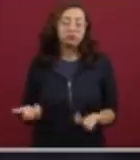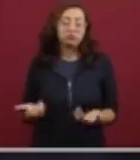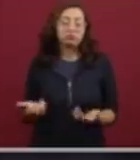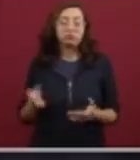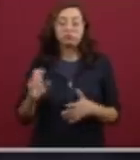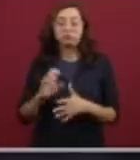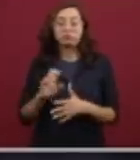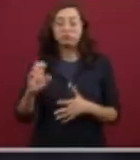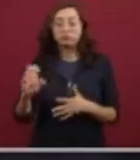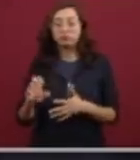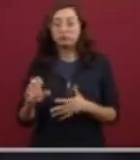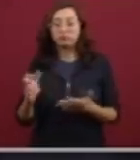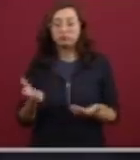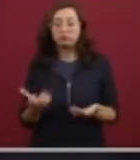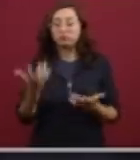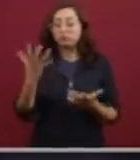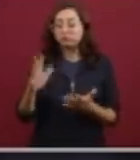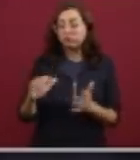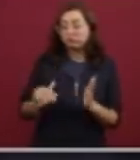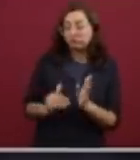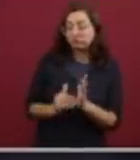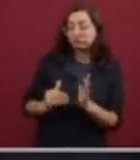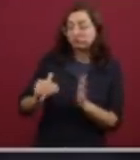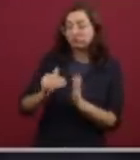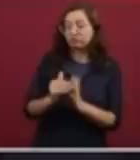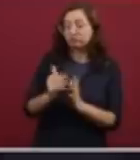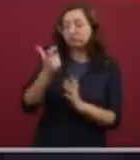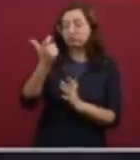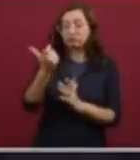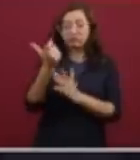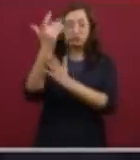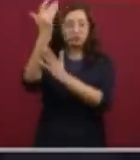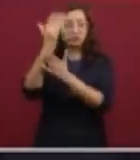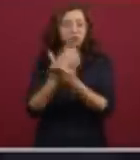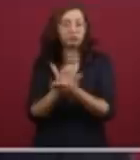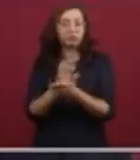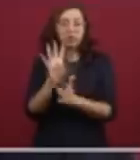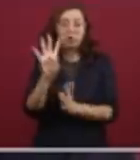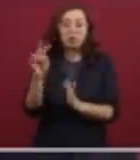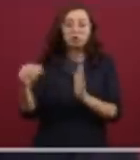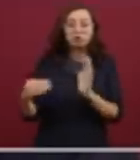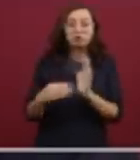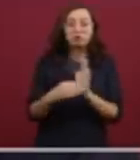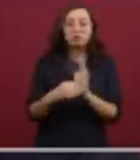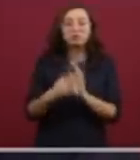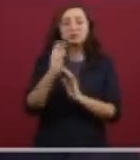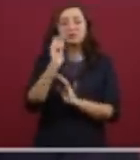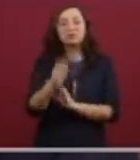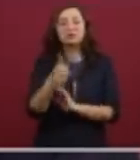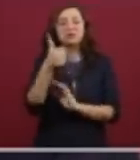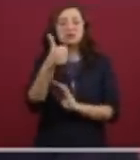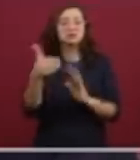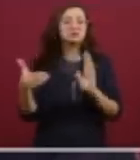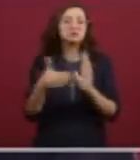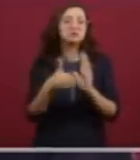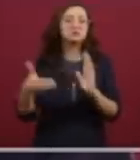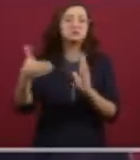de 10,000 millones a 4,000. Nos vamos a ahorrar 6,000 millones,